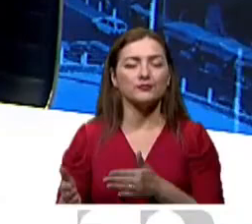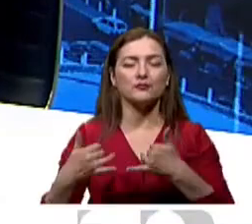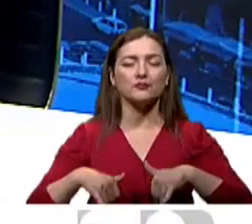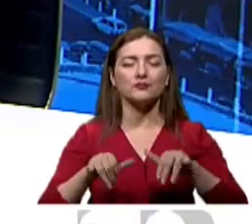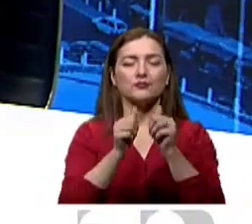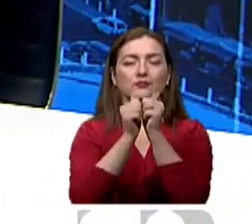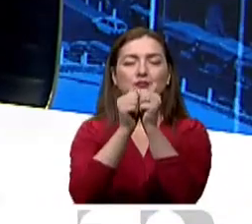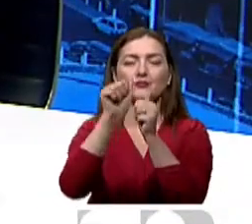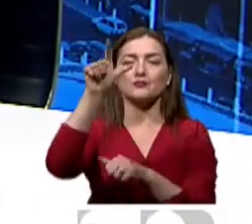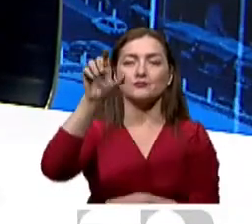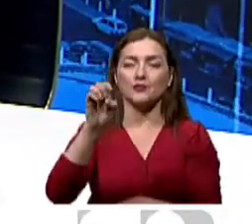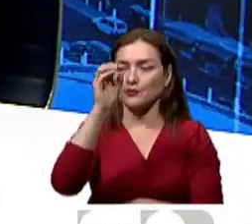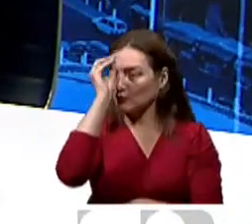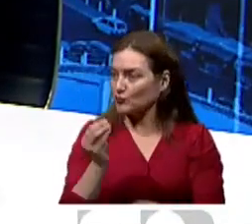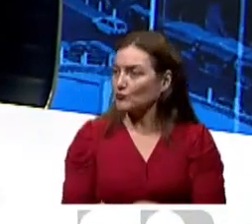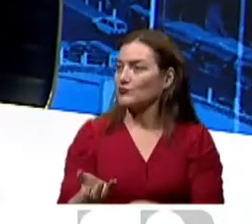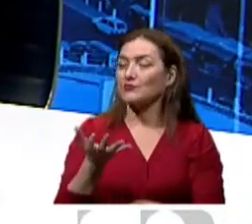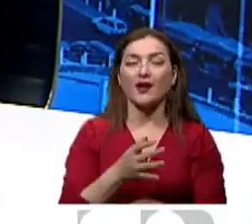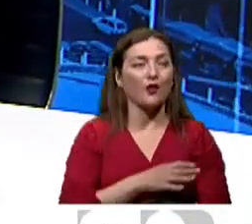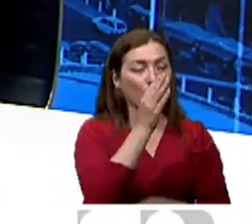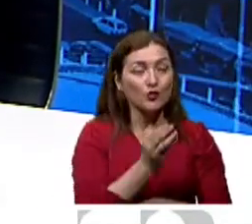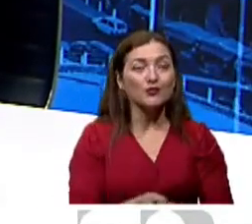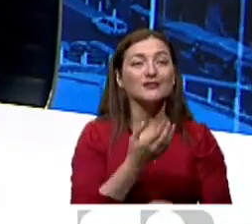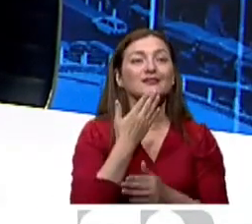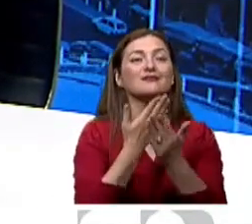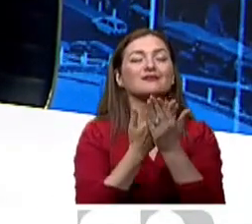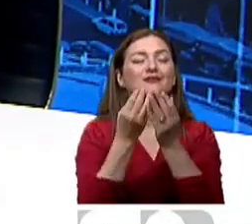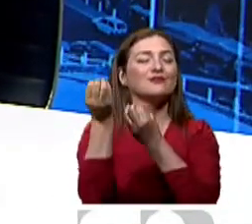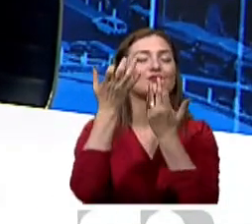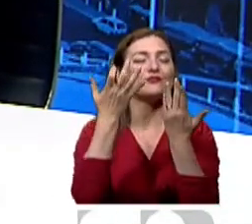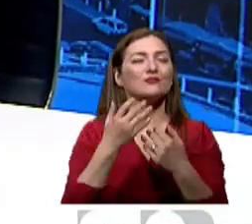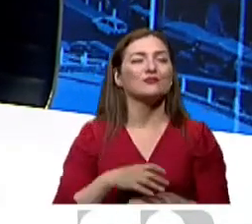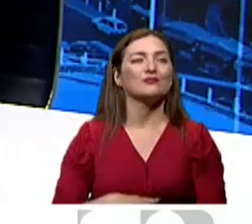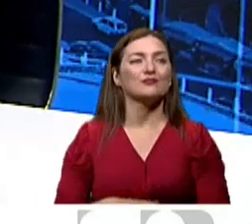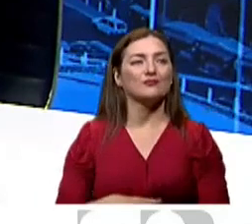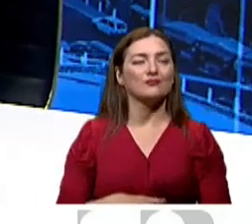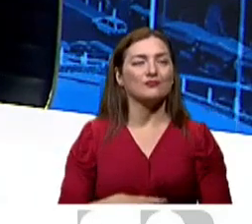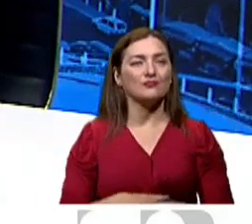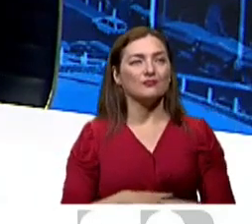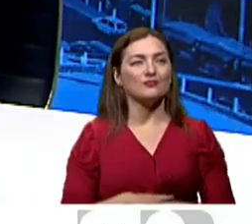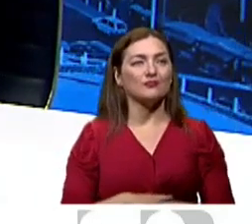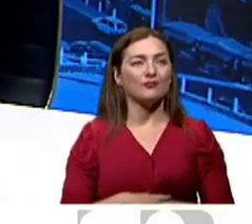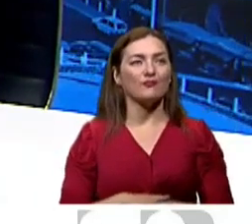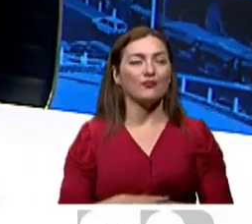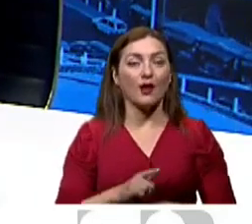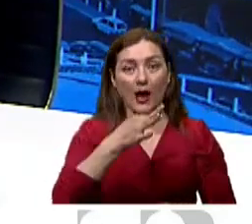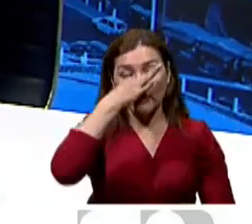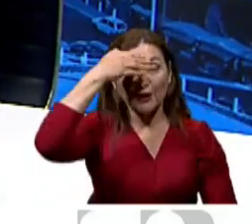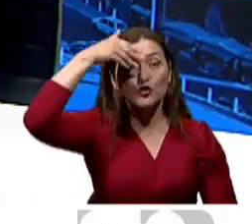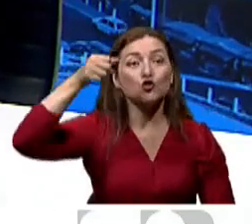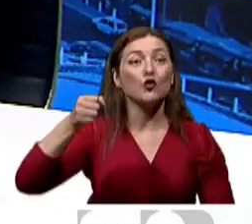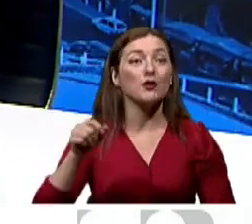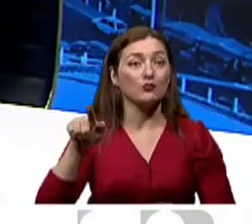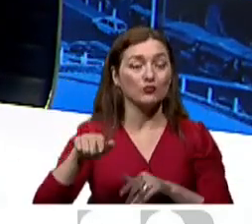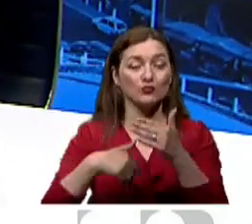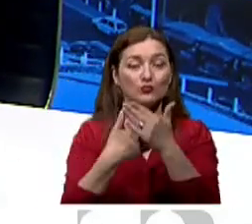Seguimos juntos, dale, buenos días. Buenos días, buenos días. Gracias por seguirse informando con nosotros. Nos vamos hasta Santo Domingo, que cuenta